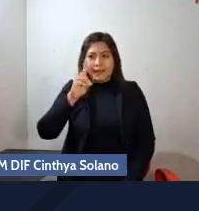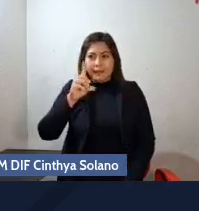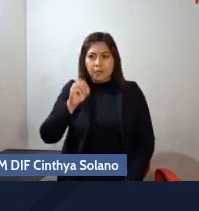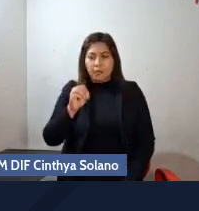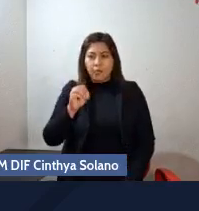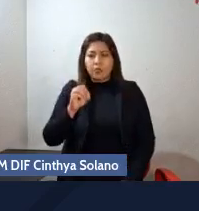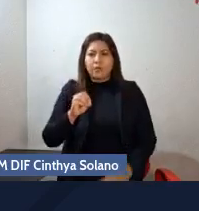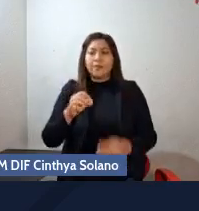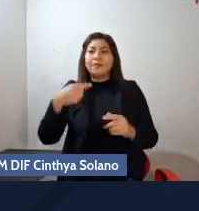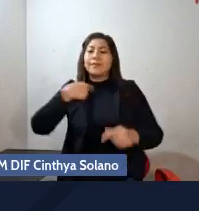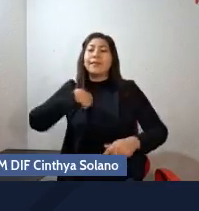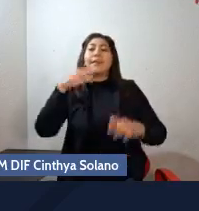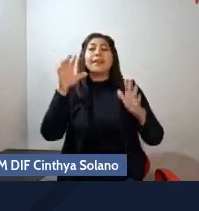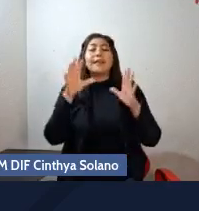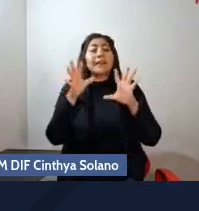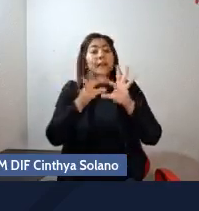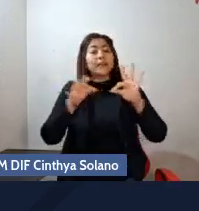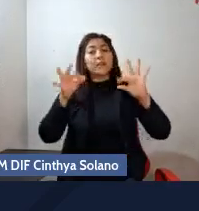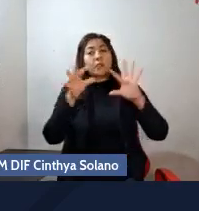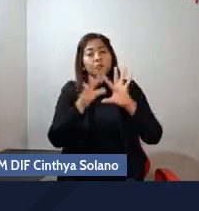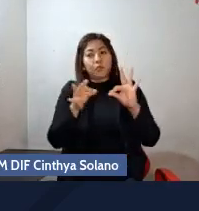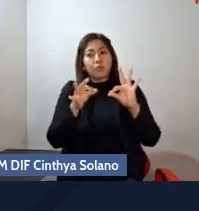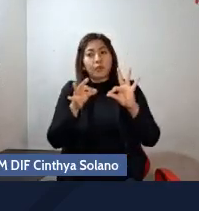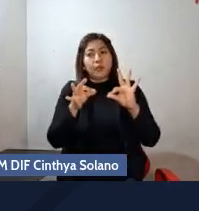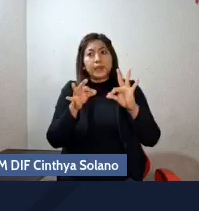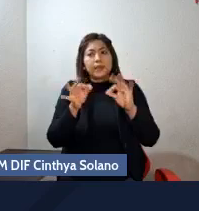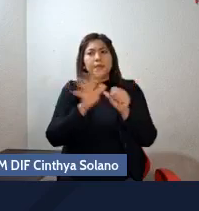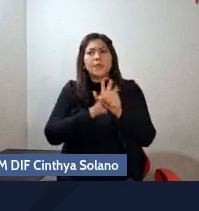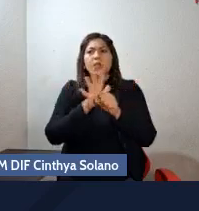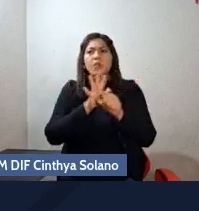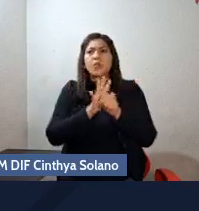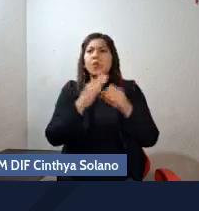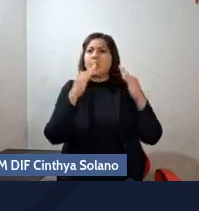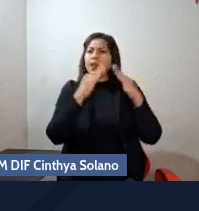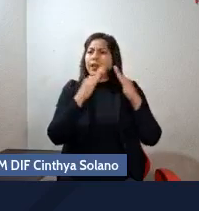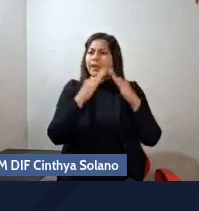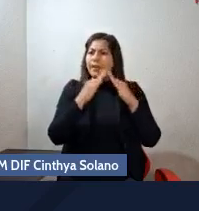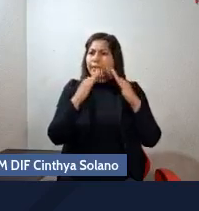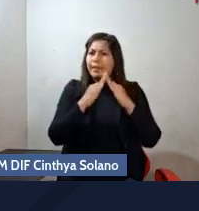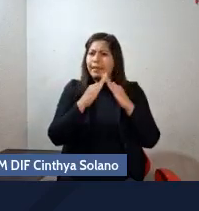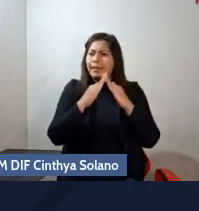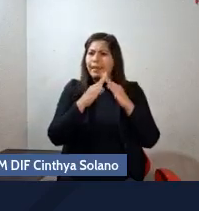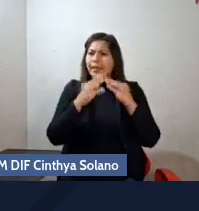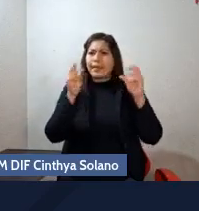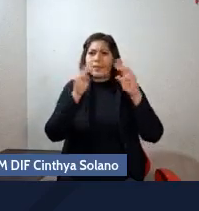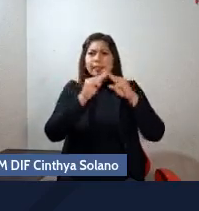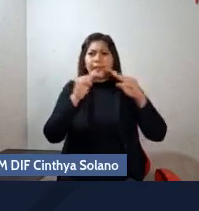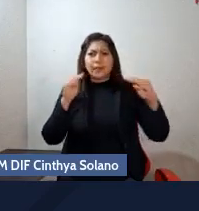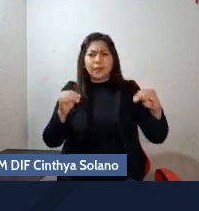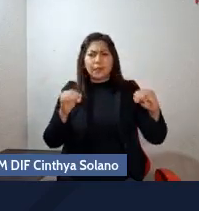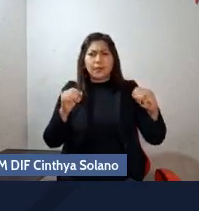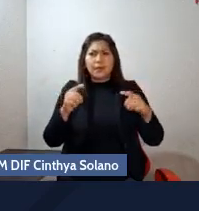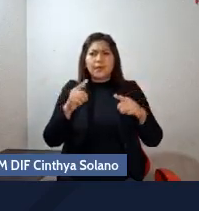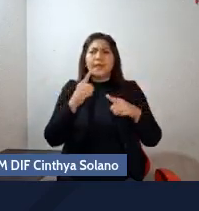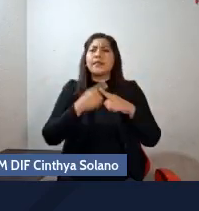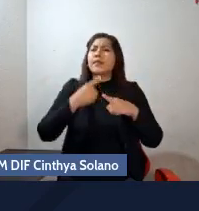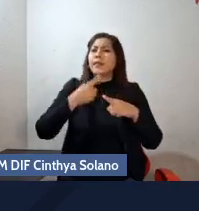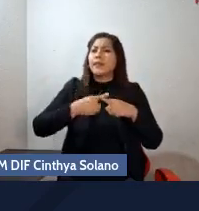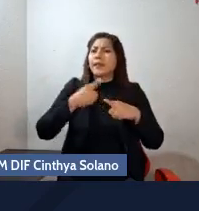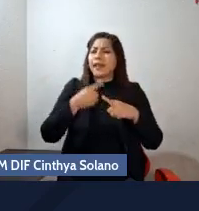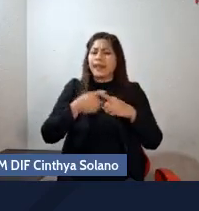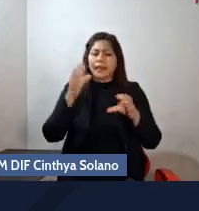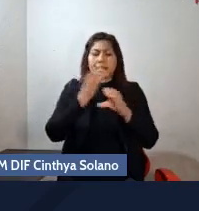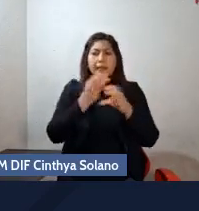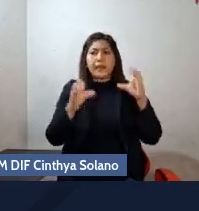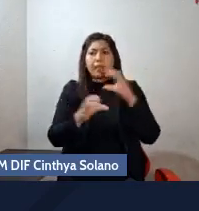especificar qué bienes, ya sean muebles o inmuebles, voy a dejar a la persona